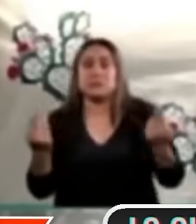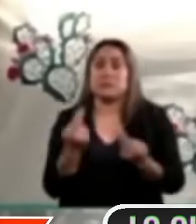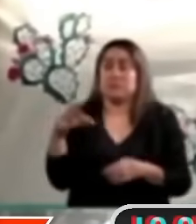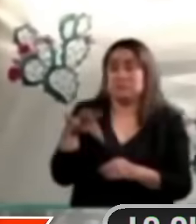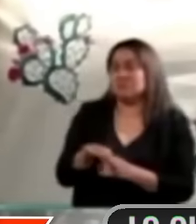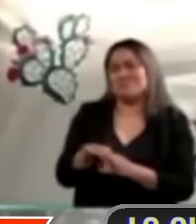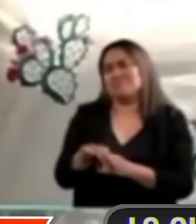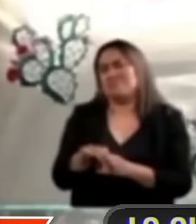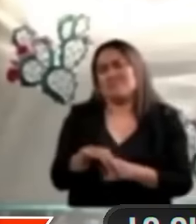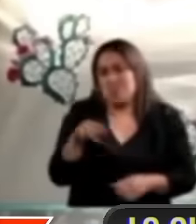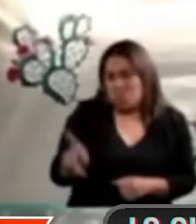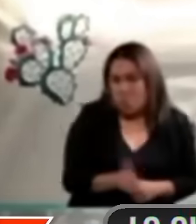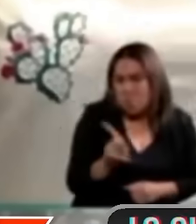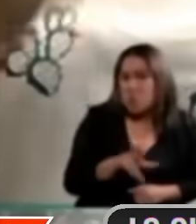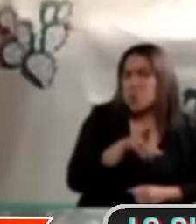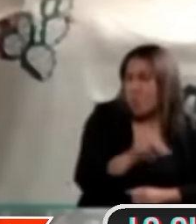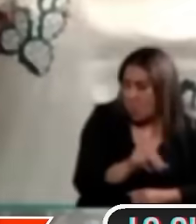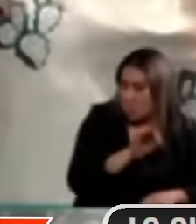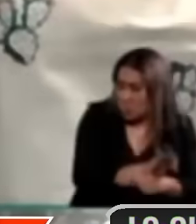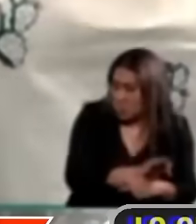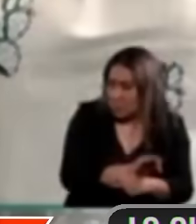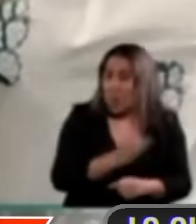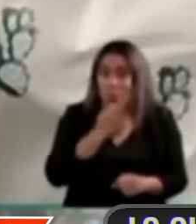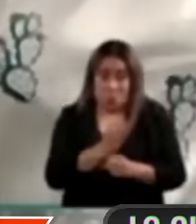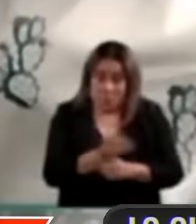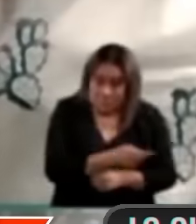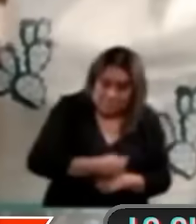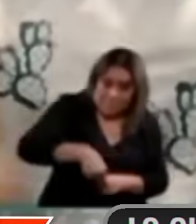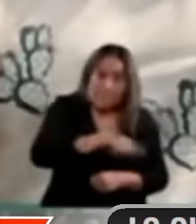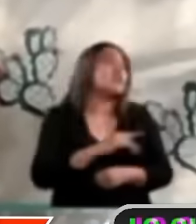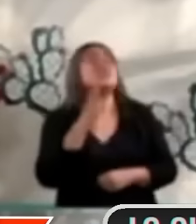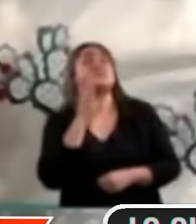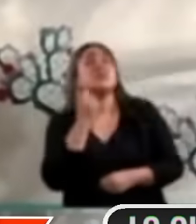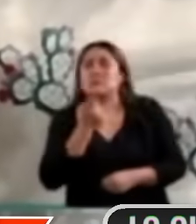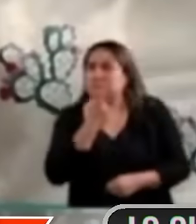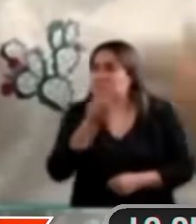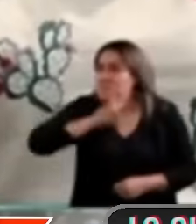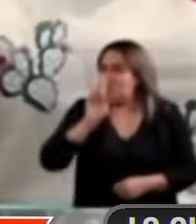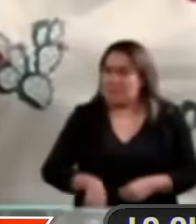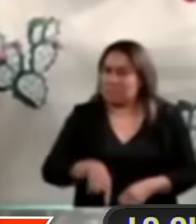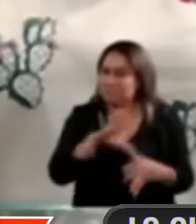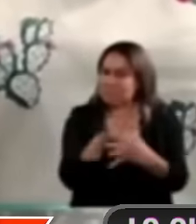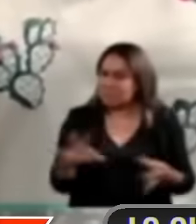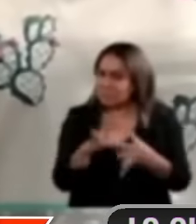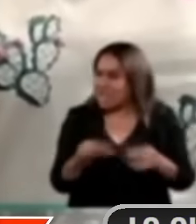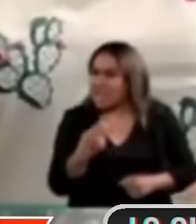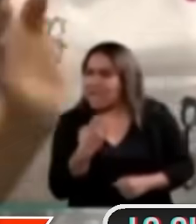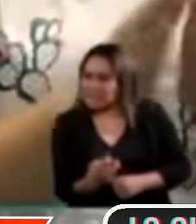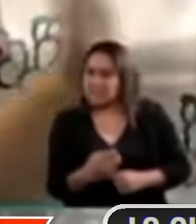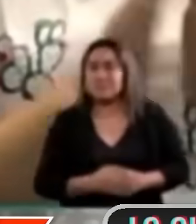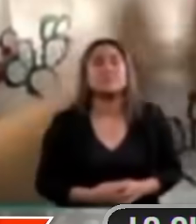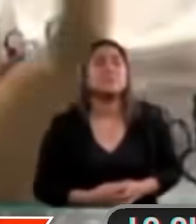del pueblo y no son los de este Congreso. Hay que decir las cosas como son. En